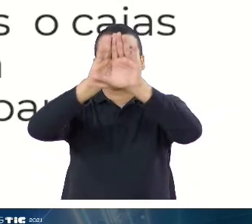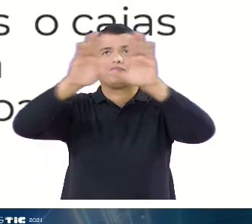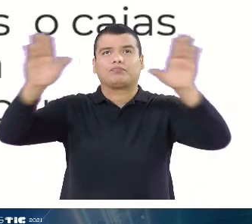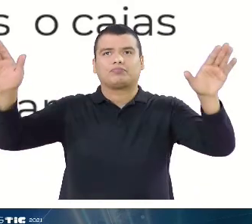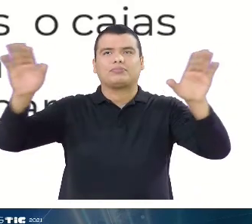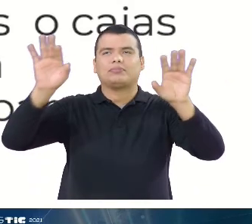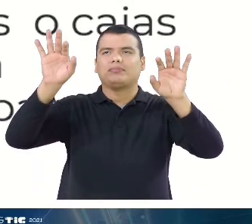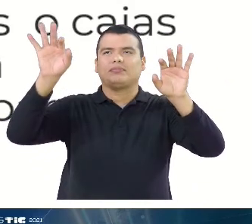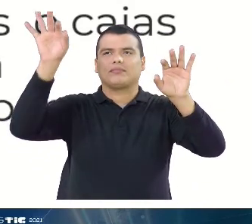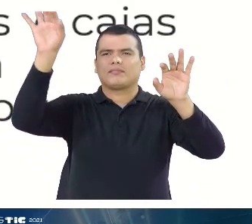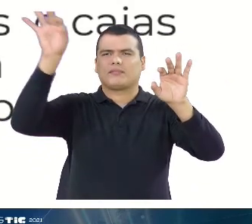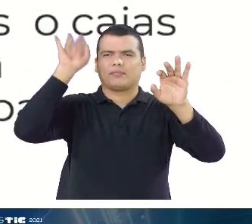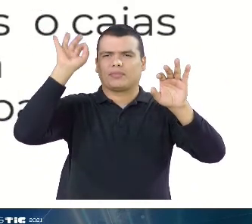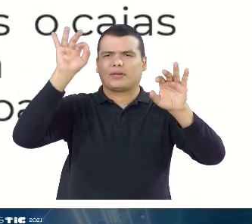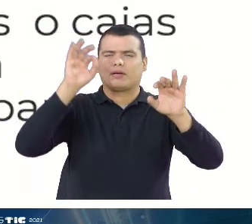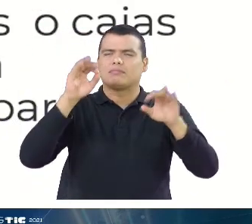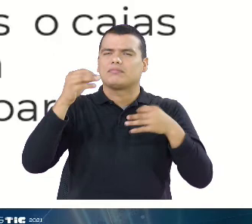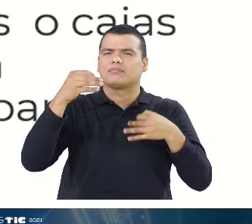llama